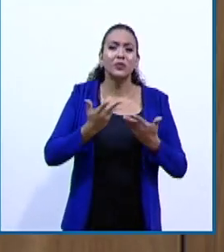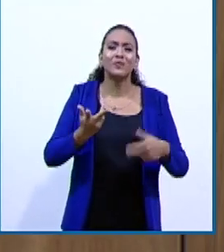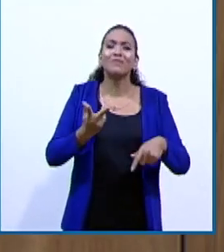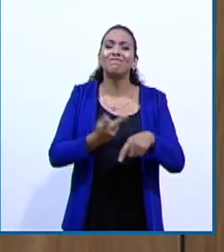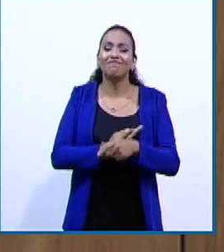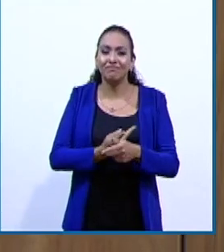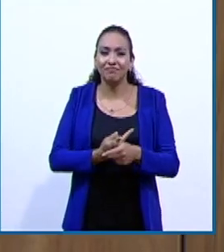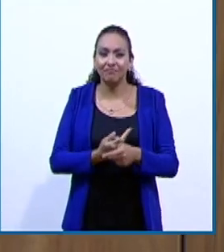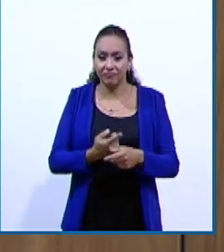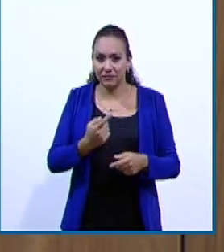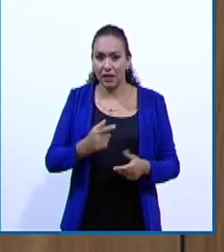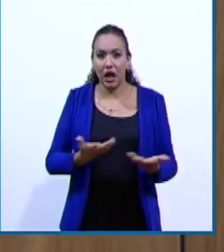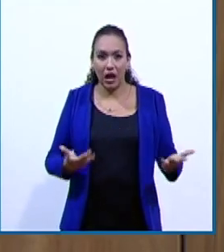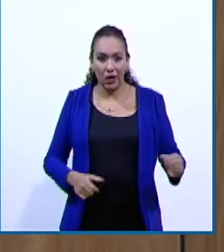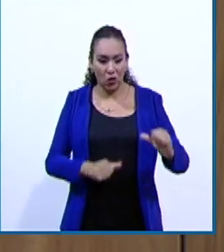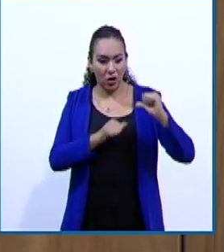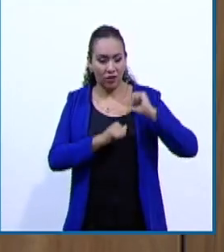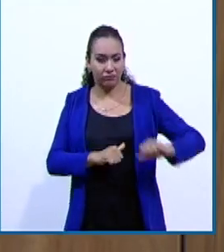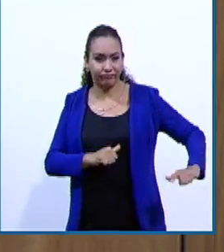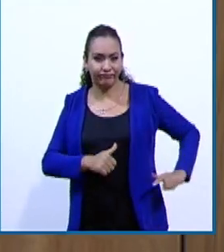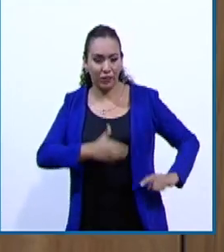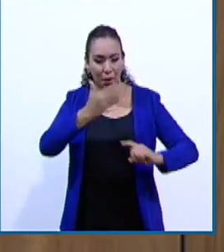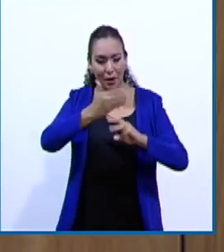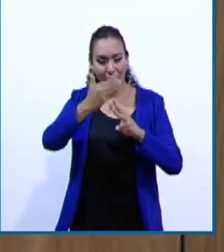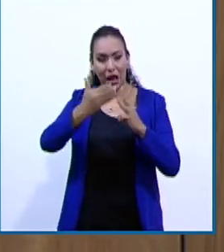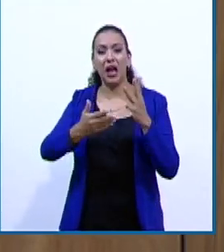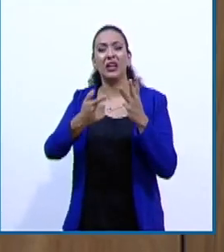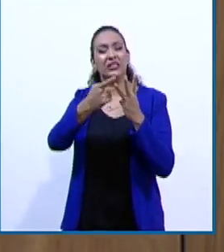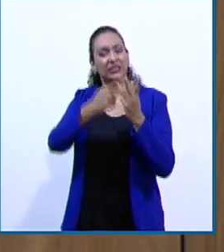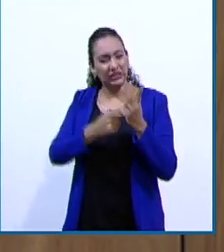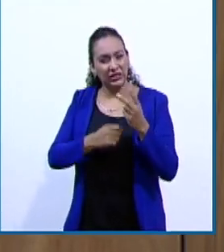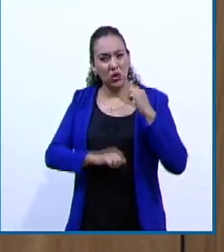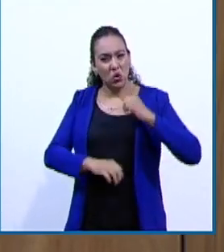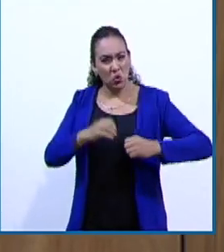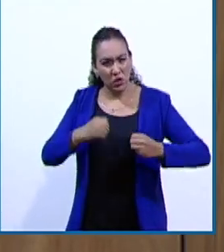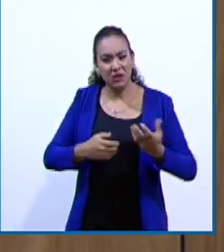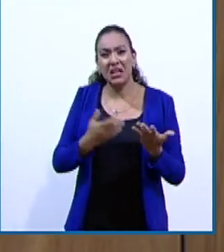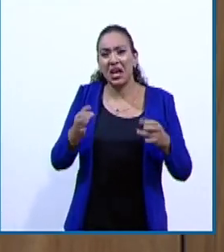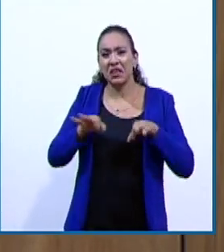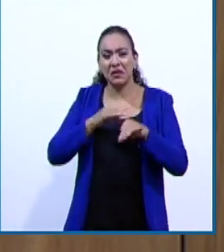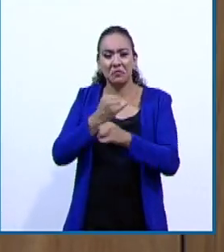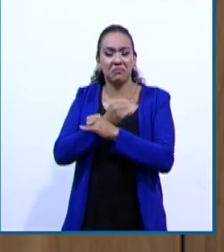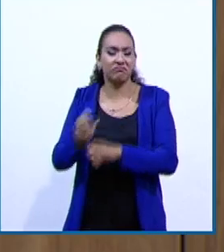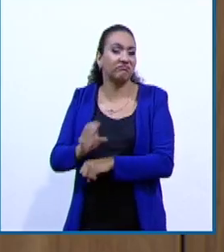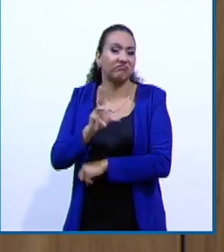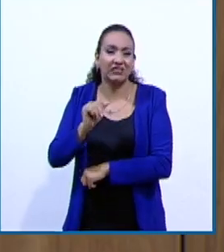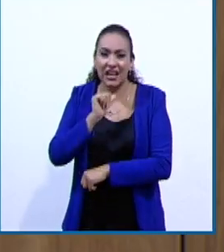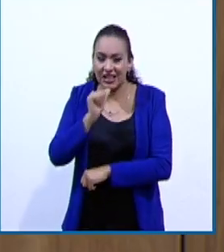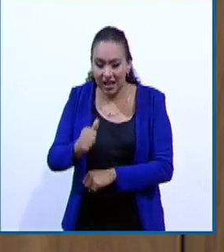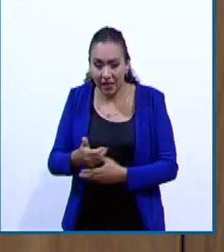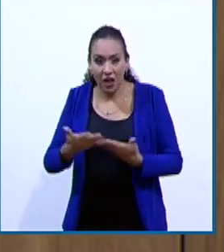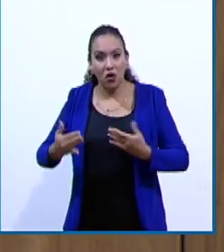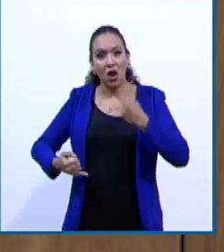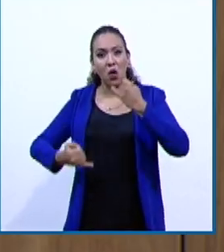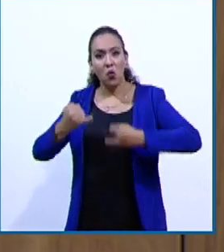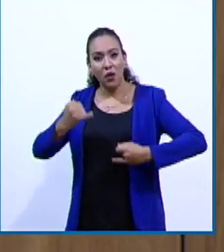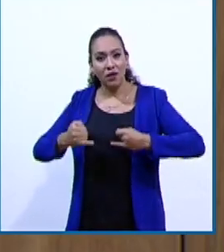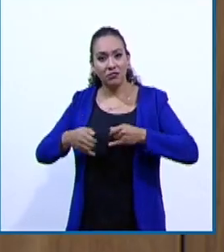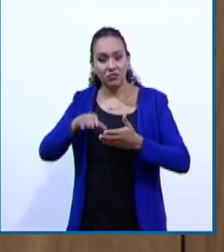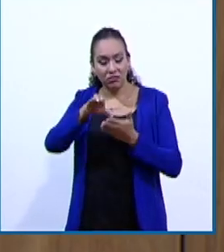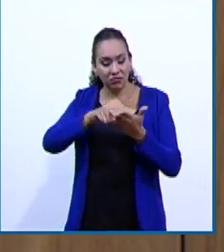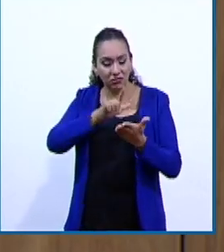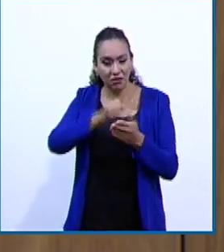de los poderes judiciales e impactará negativamente en el desempeño independiente y autónomo de las juzgadoras y juzgadores,